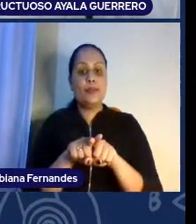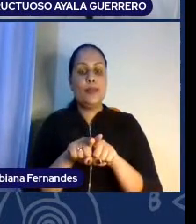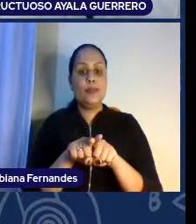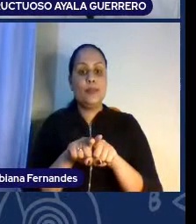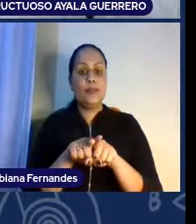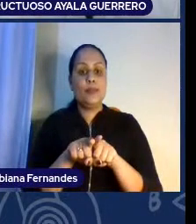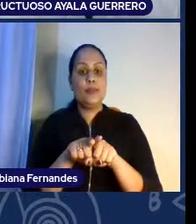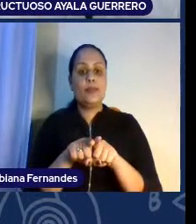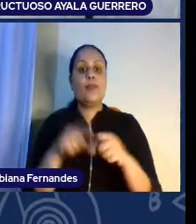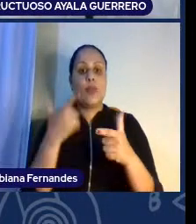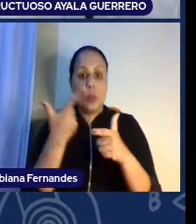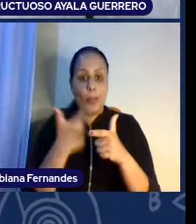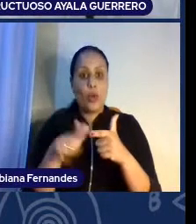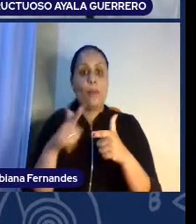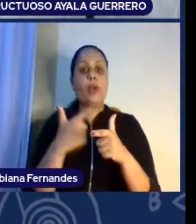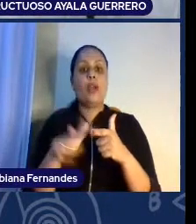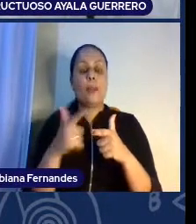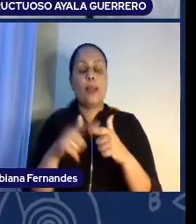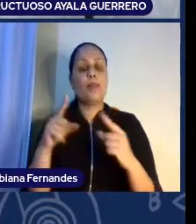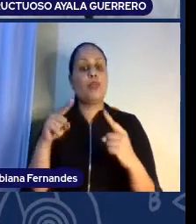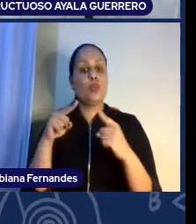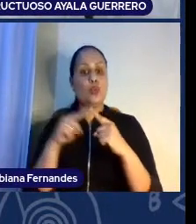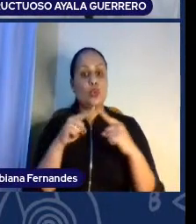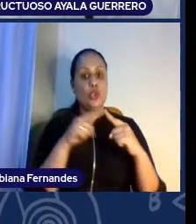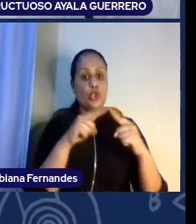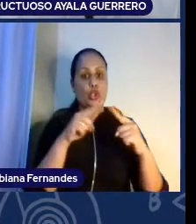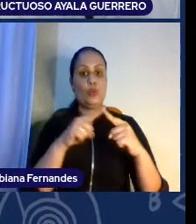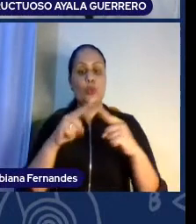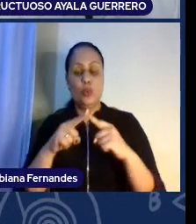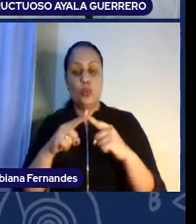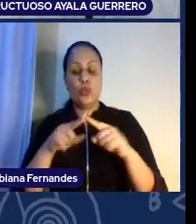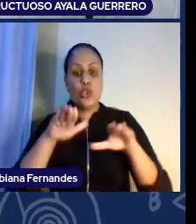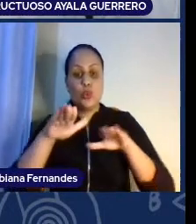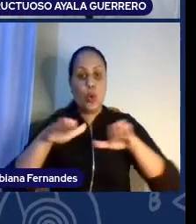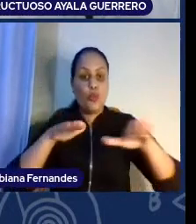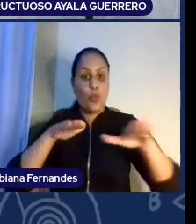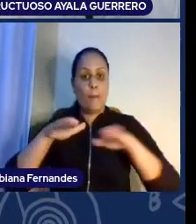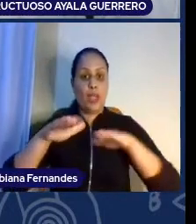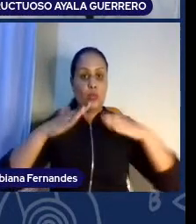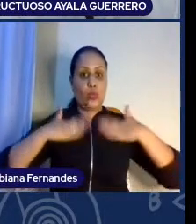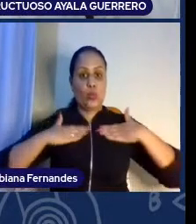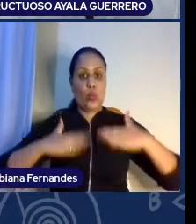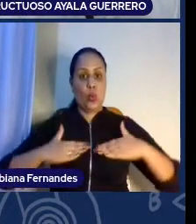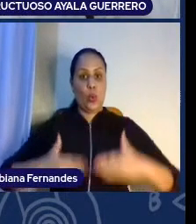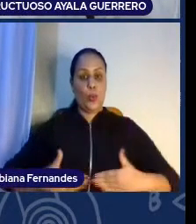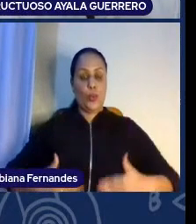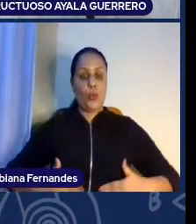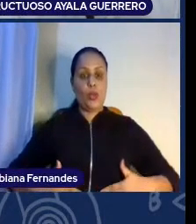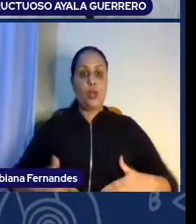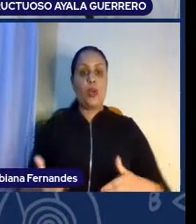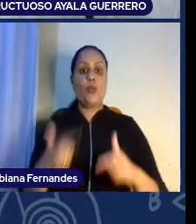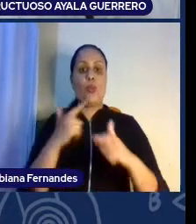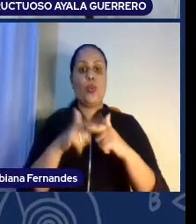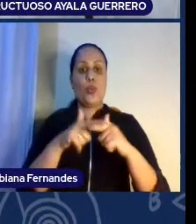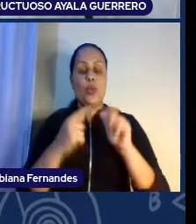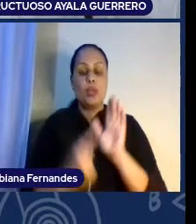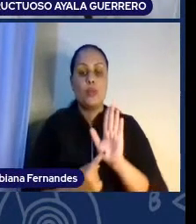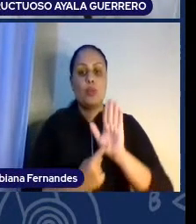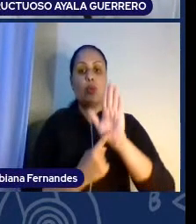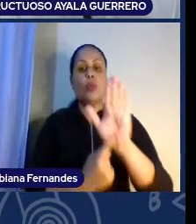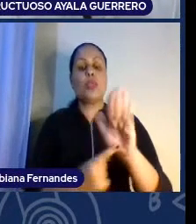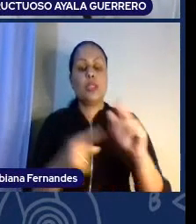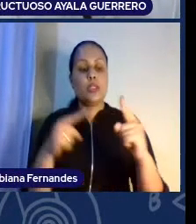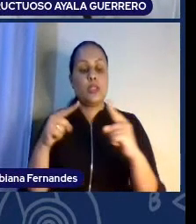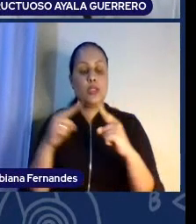tienen problemas de tipo motor. Y se entiende por qué se presentan ese tipo